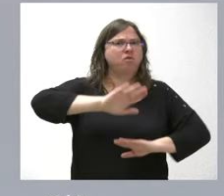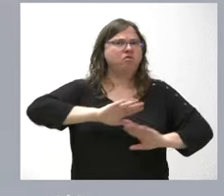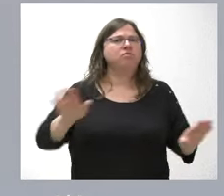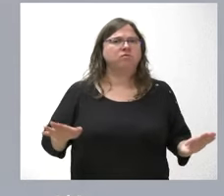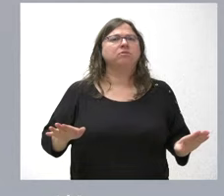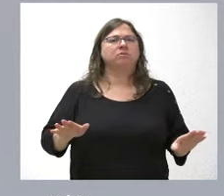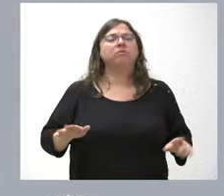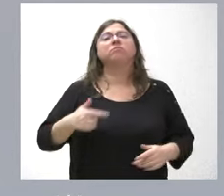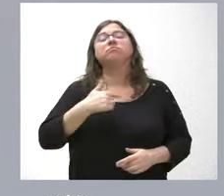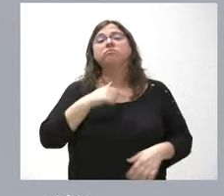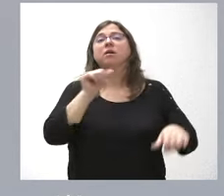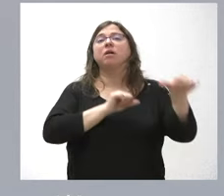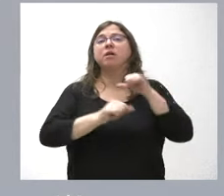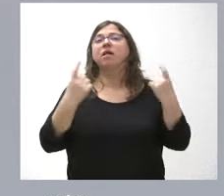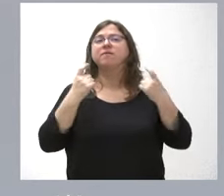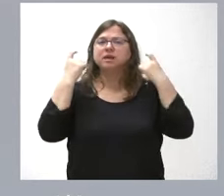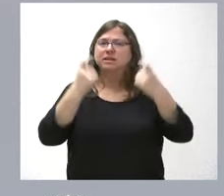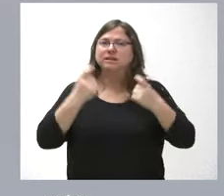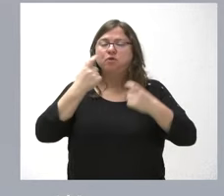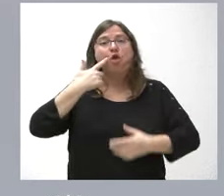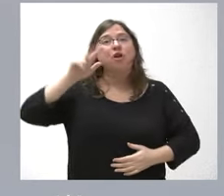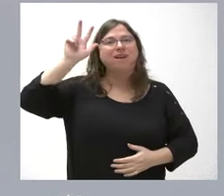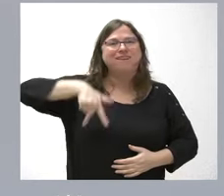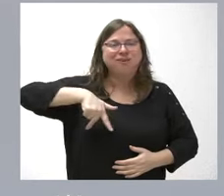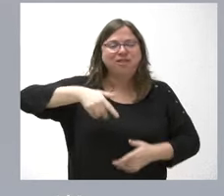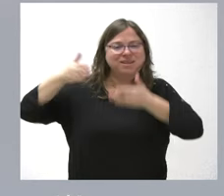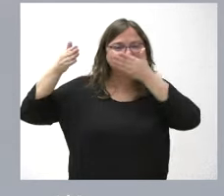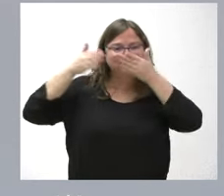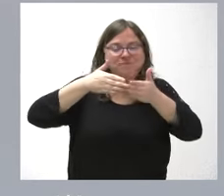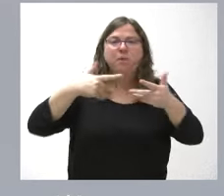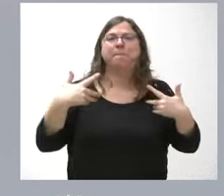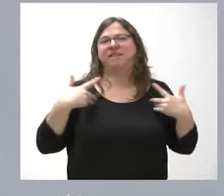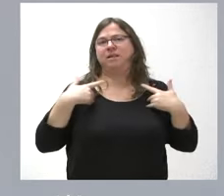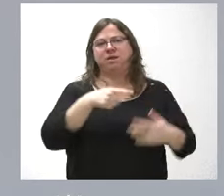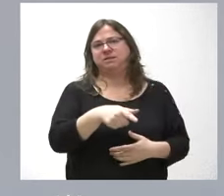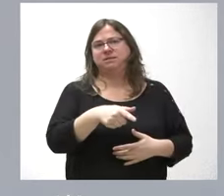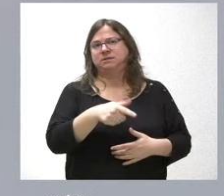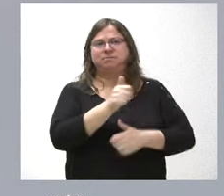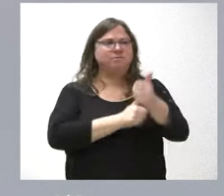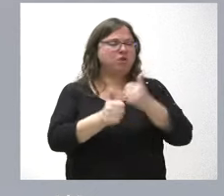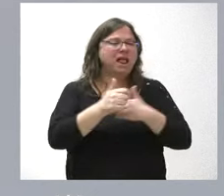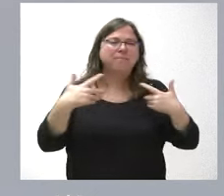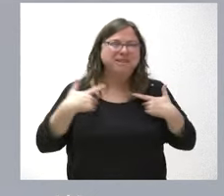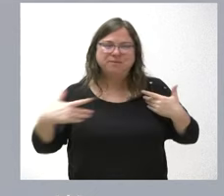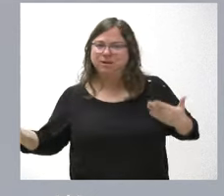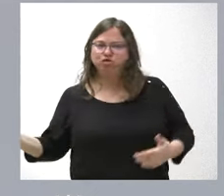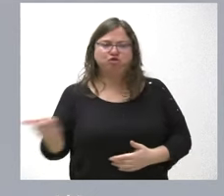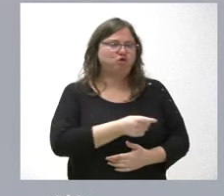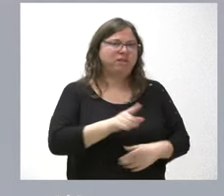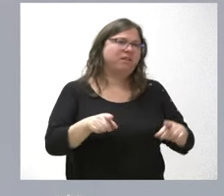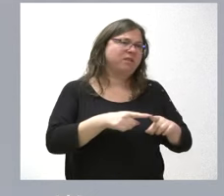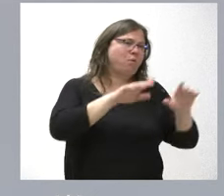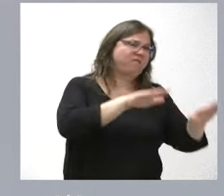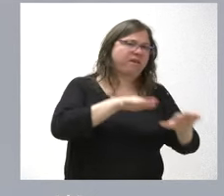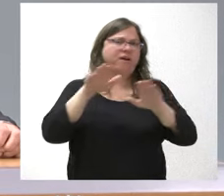hay que hacer el esfuerzo por reconocer el elemento central para el que se hizo esta ley, que son las víctimas, todas las víctimas, sin exclusión de ningún tipo ni de ningún